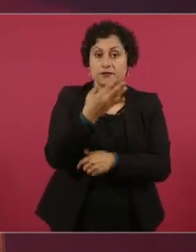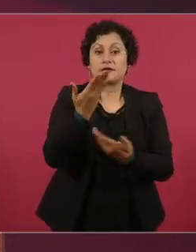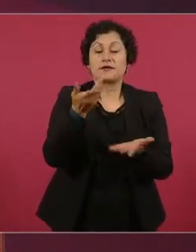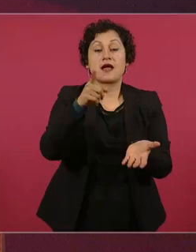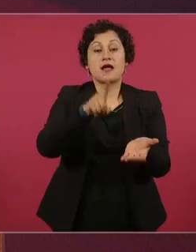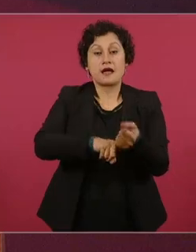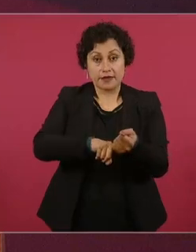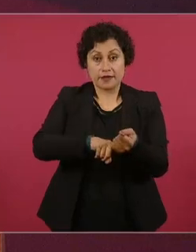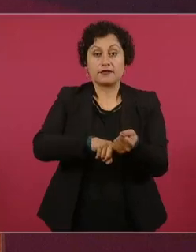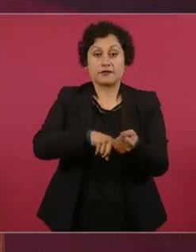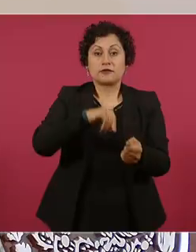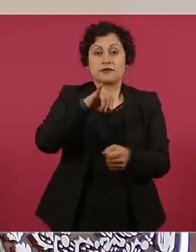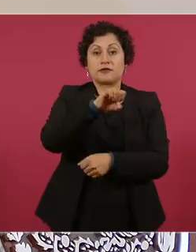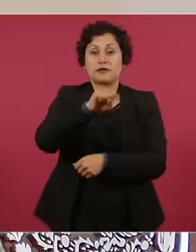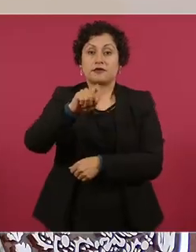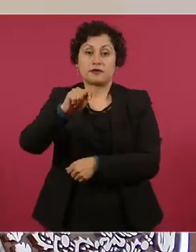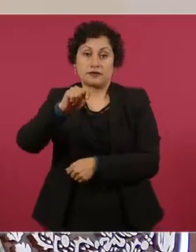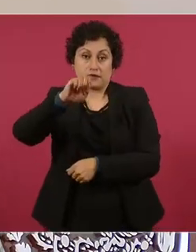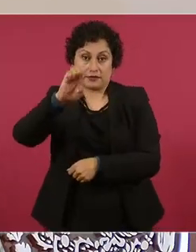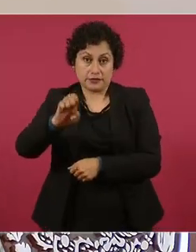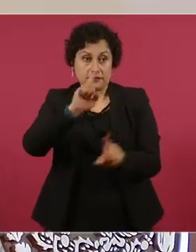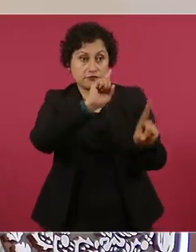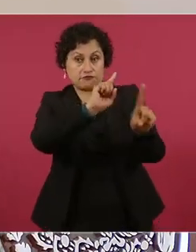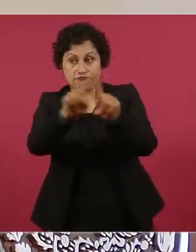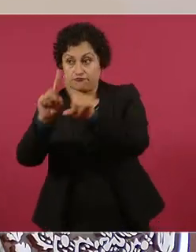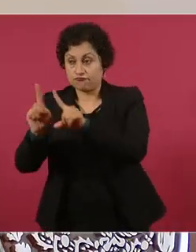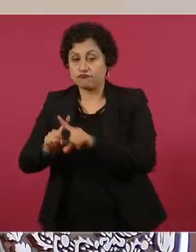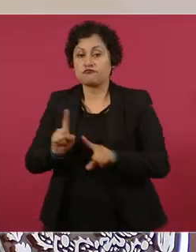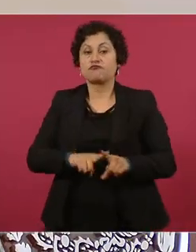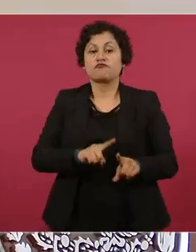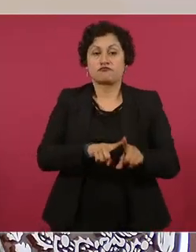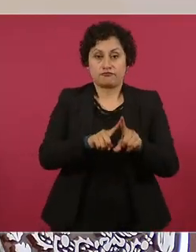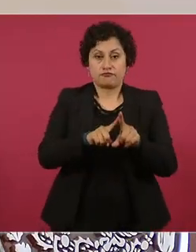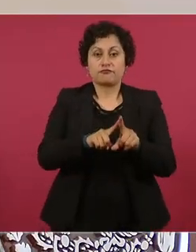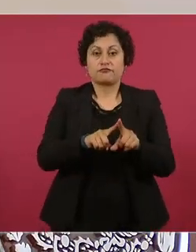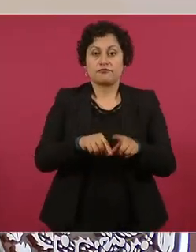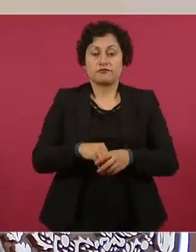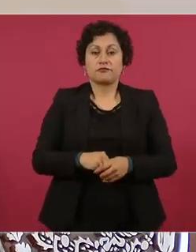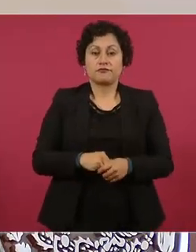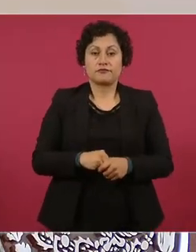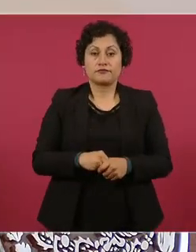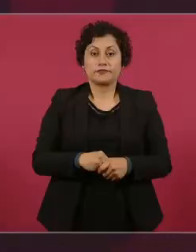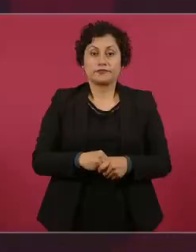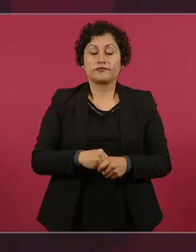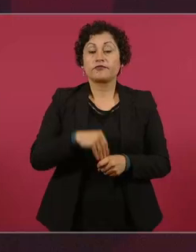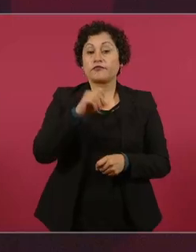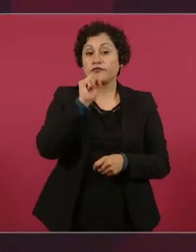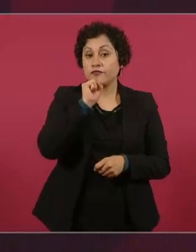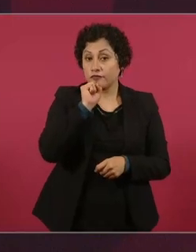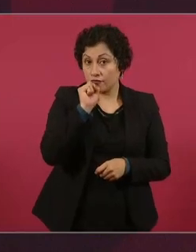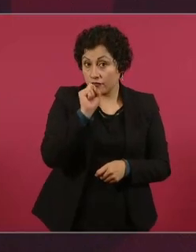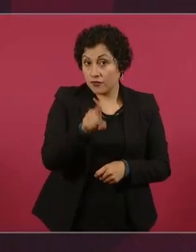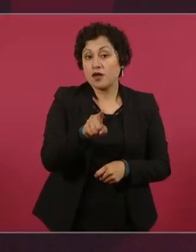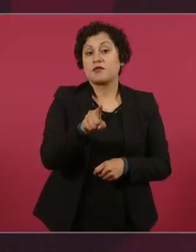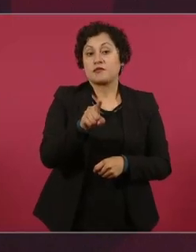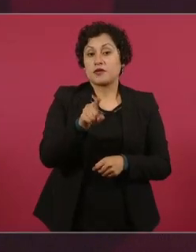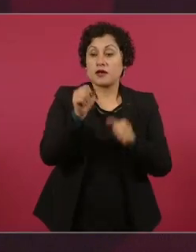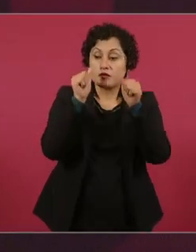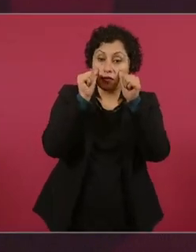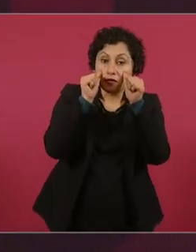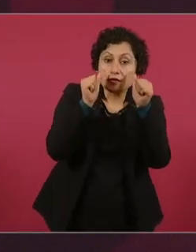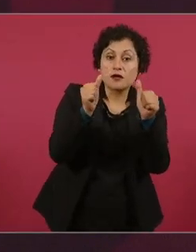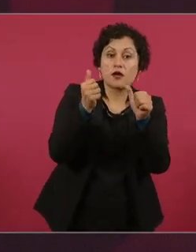médicas del Issste. También que hubiera hospitales suficientes.